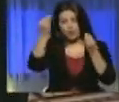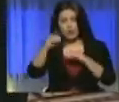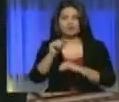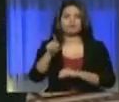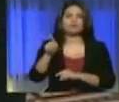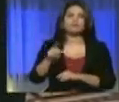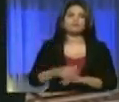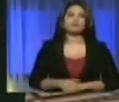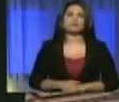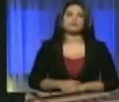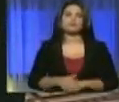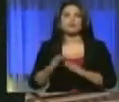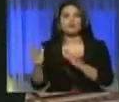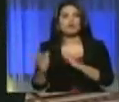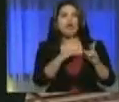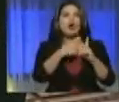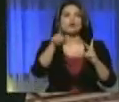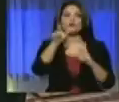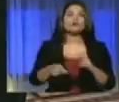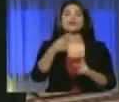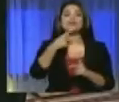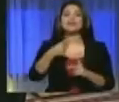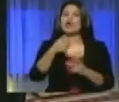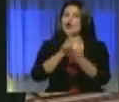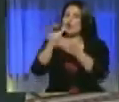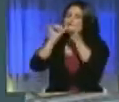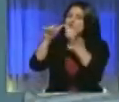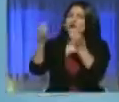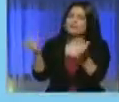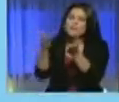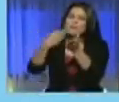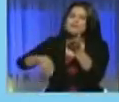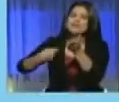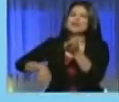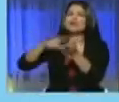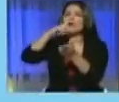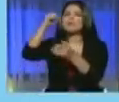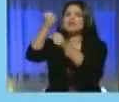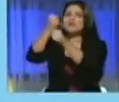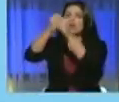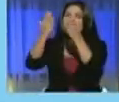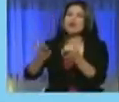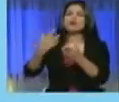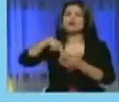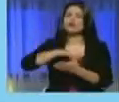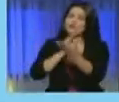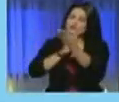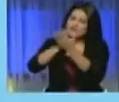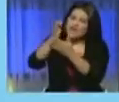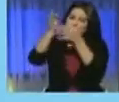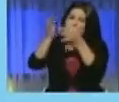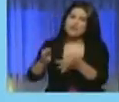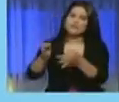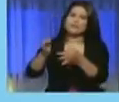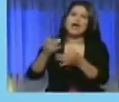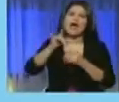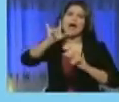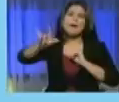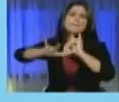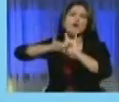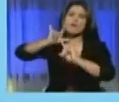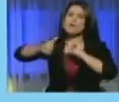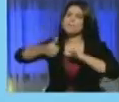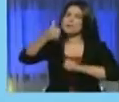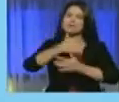aquí nos escribe Reni Peña. Siga adelante, presidente obrero. Lealtad y más lealtad. Amor y más amor por